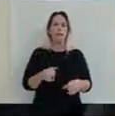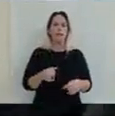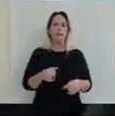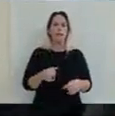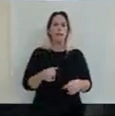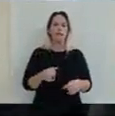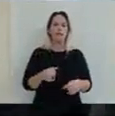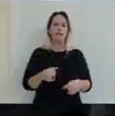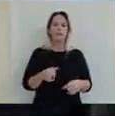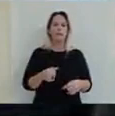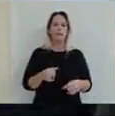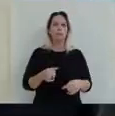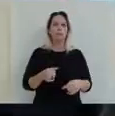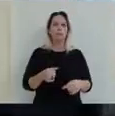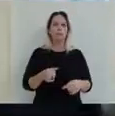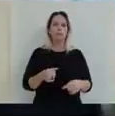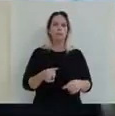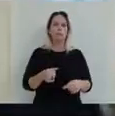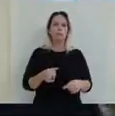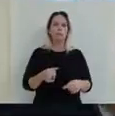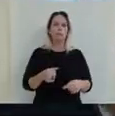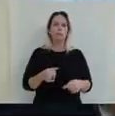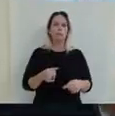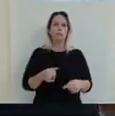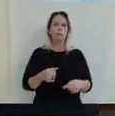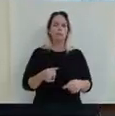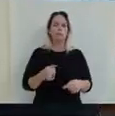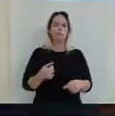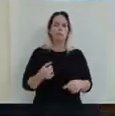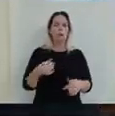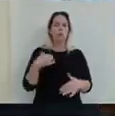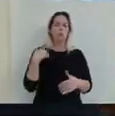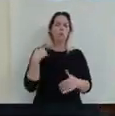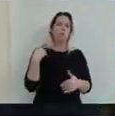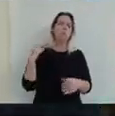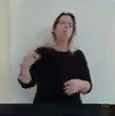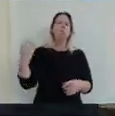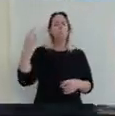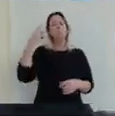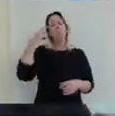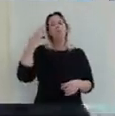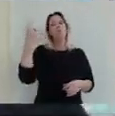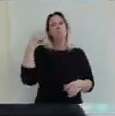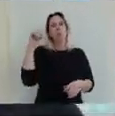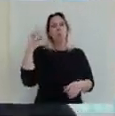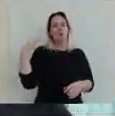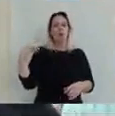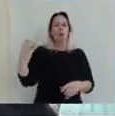veranos, que todas las bajantes hay un problema de agua, del sabor del agua, del olor. Yo